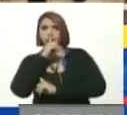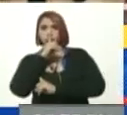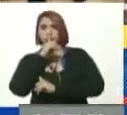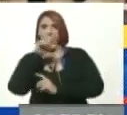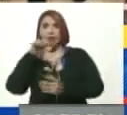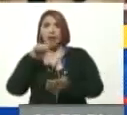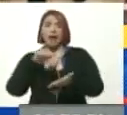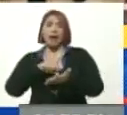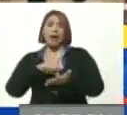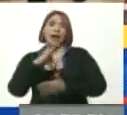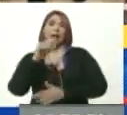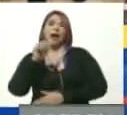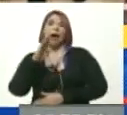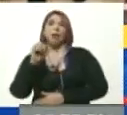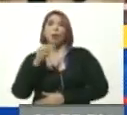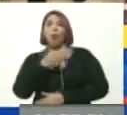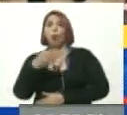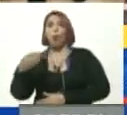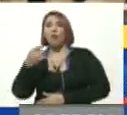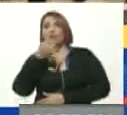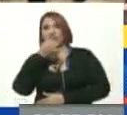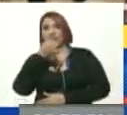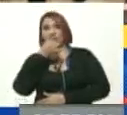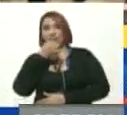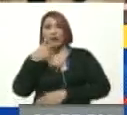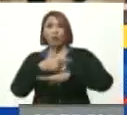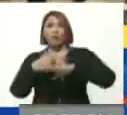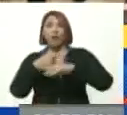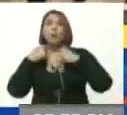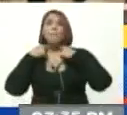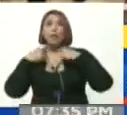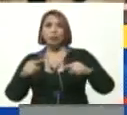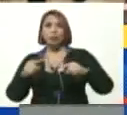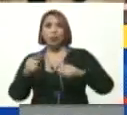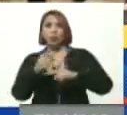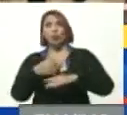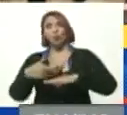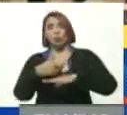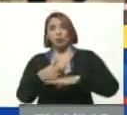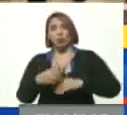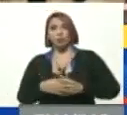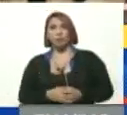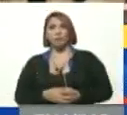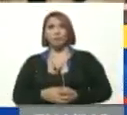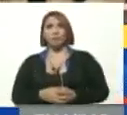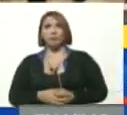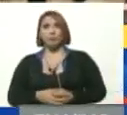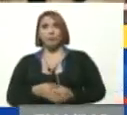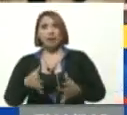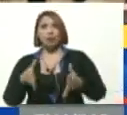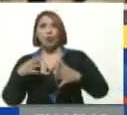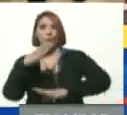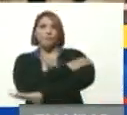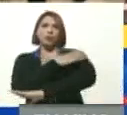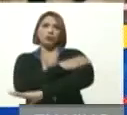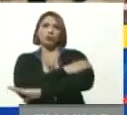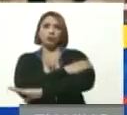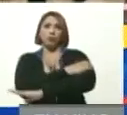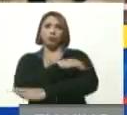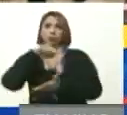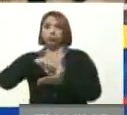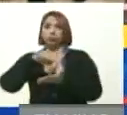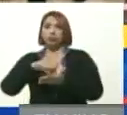saliente porque ayer hubo elecciones y el gobierno perdió las elecciones. Las ganó la oposición de Cabo Verde, que